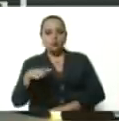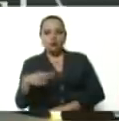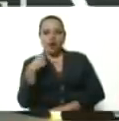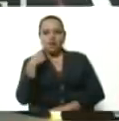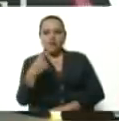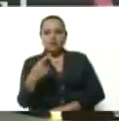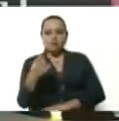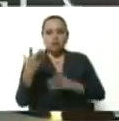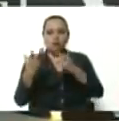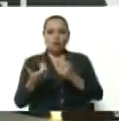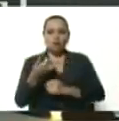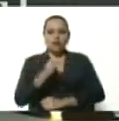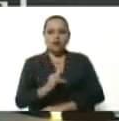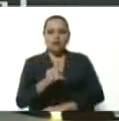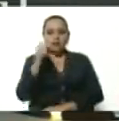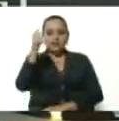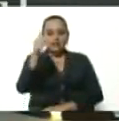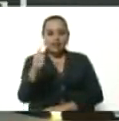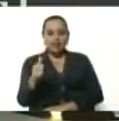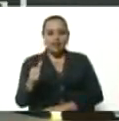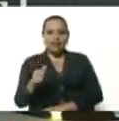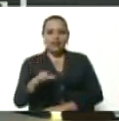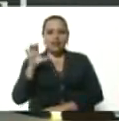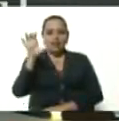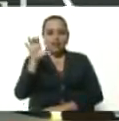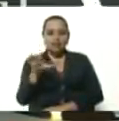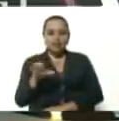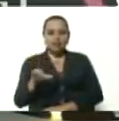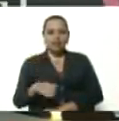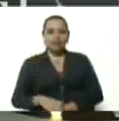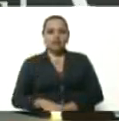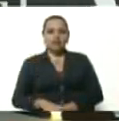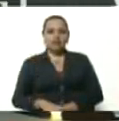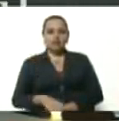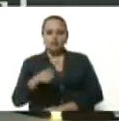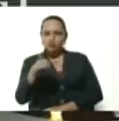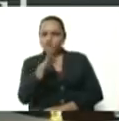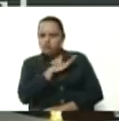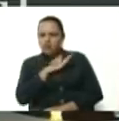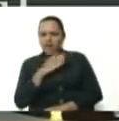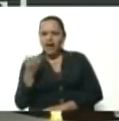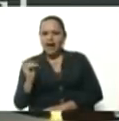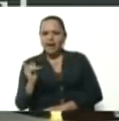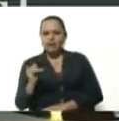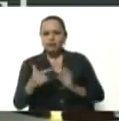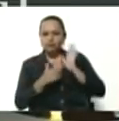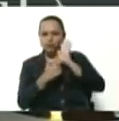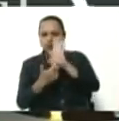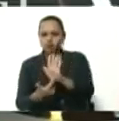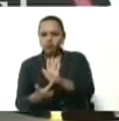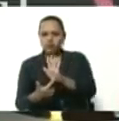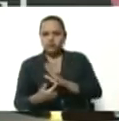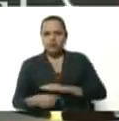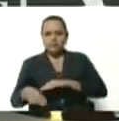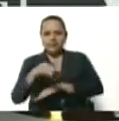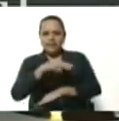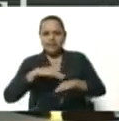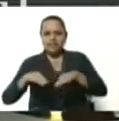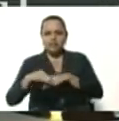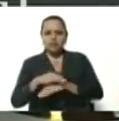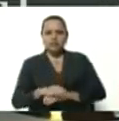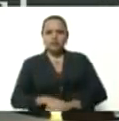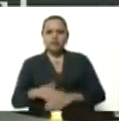casos activos, estado por estado, los que están activos ahorita. Tú los tienes allí, tienes el mapa. Ministro